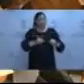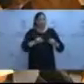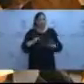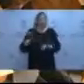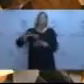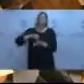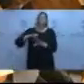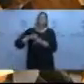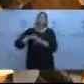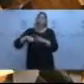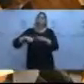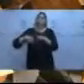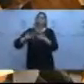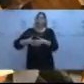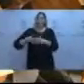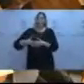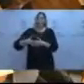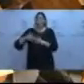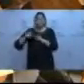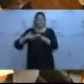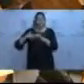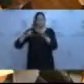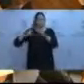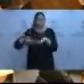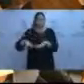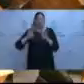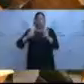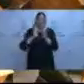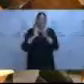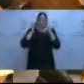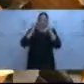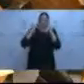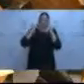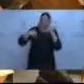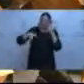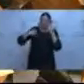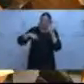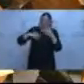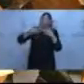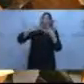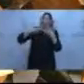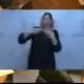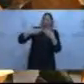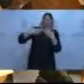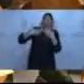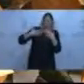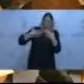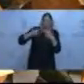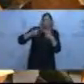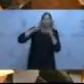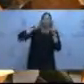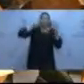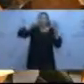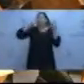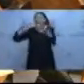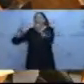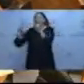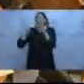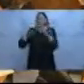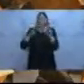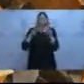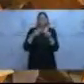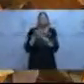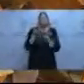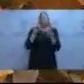Líndez. Y como en el Facebook, gracias por darse una vuelta. Pero a lo que iba, desde el Grupo Popular